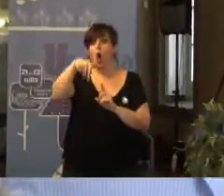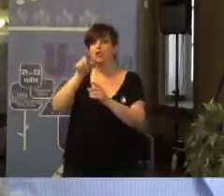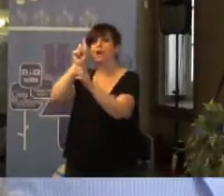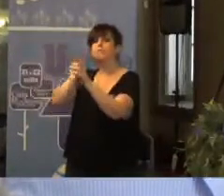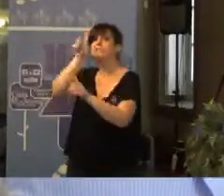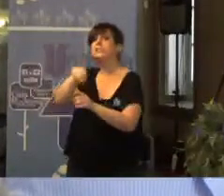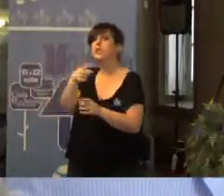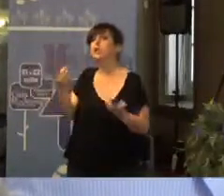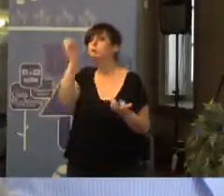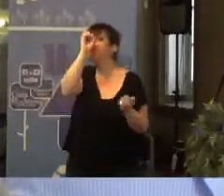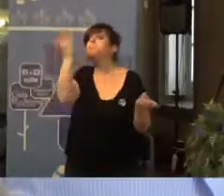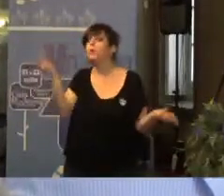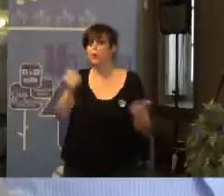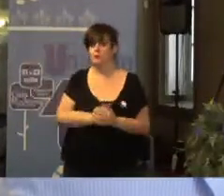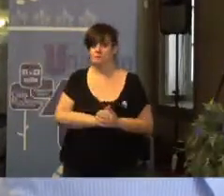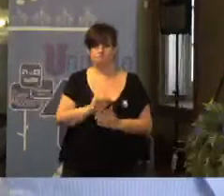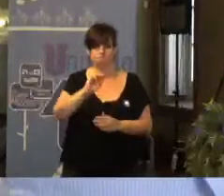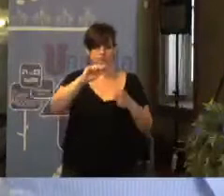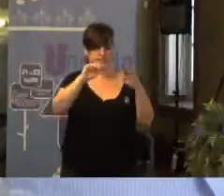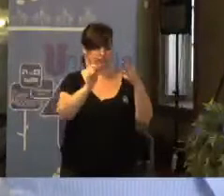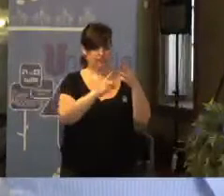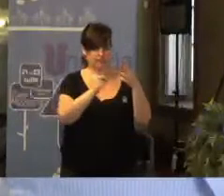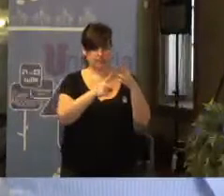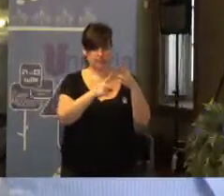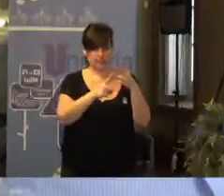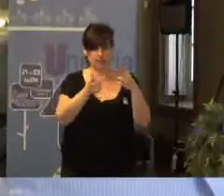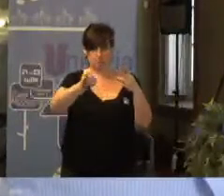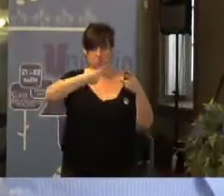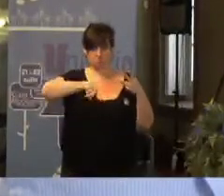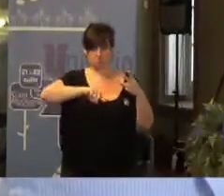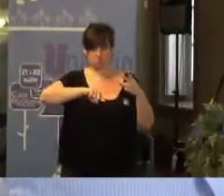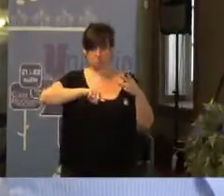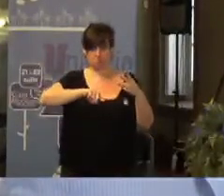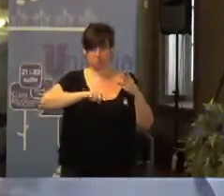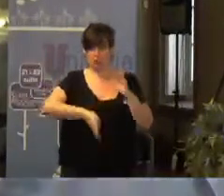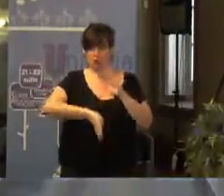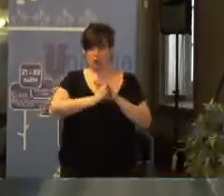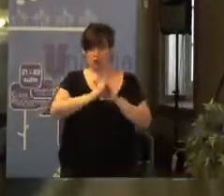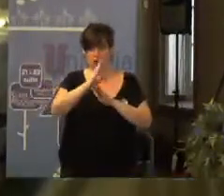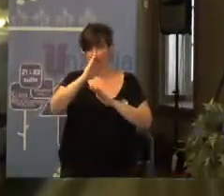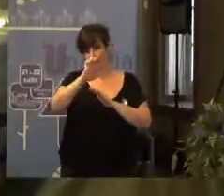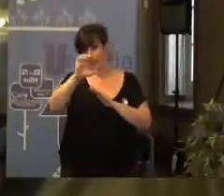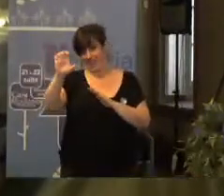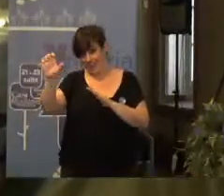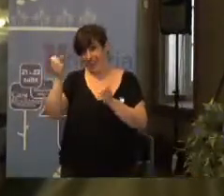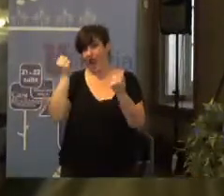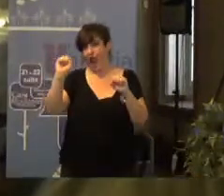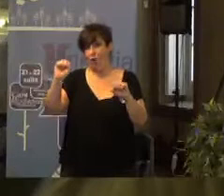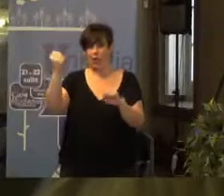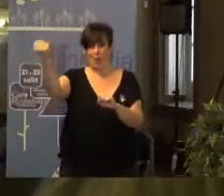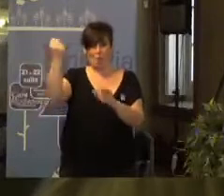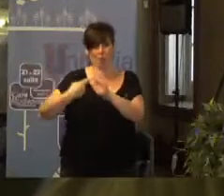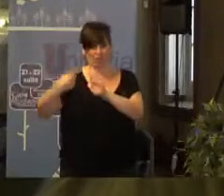tres personalmente, e tres, estamos dispuestos a permanecer nunha estrutura que é a Comunidade Económica Europea, onde nos quita soberanía. O deixo